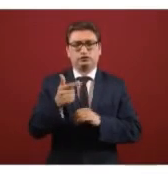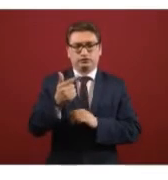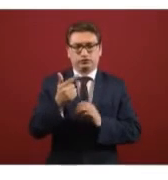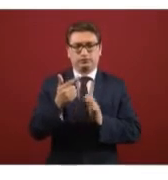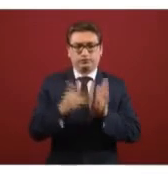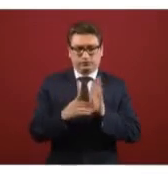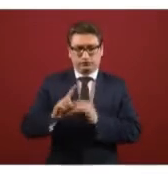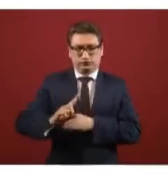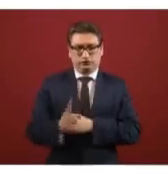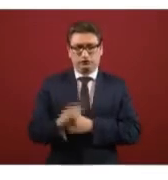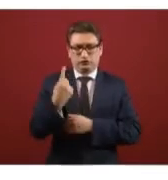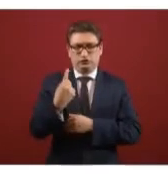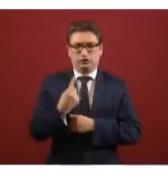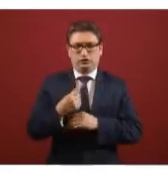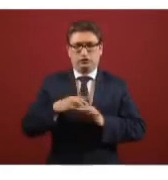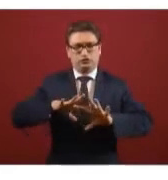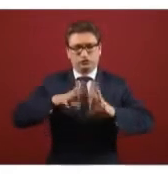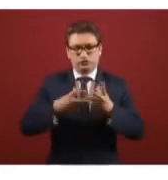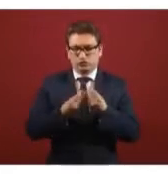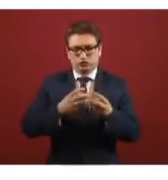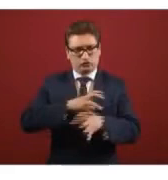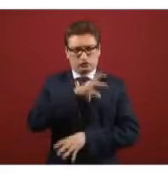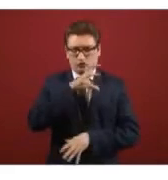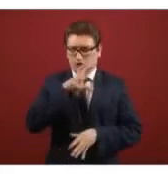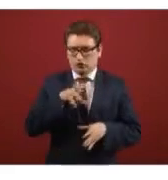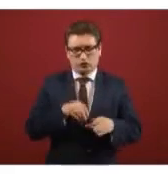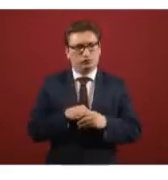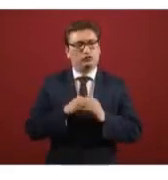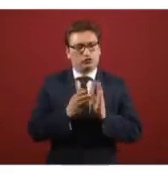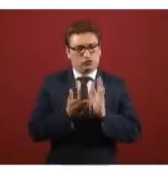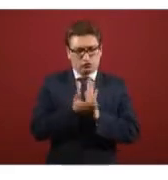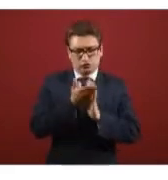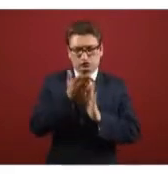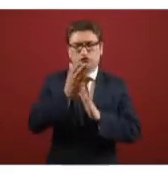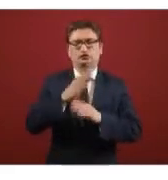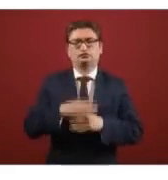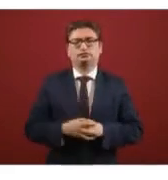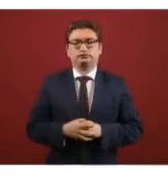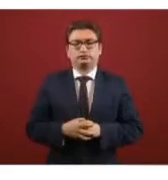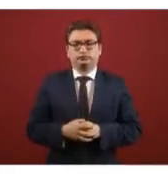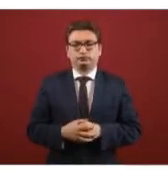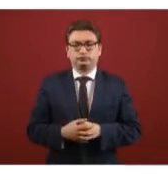$57,807,000, y el monto integrado con toda la construcción es de